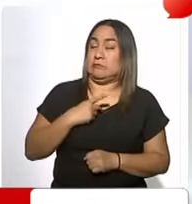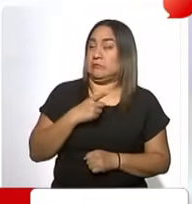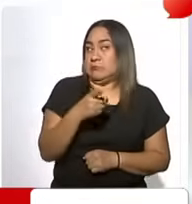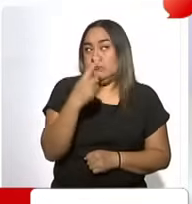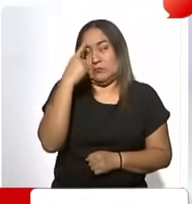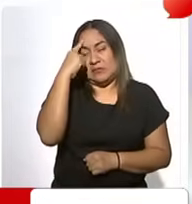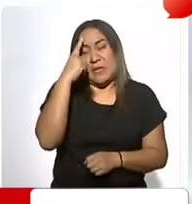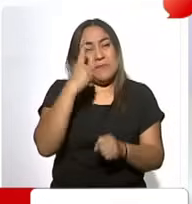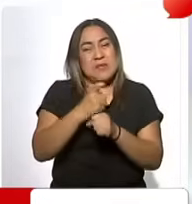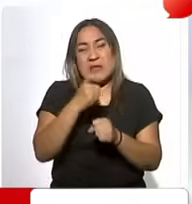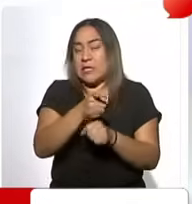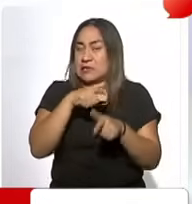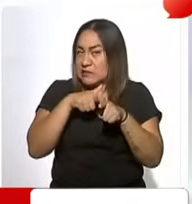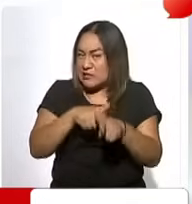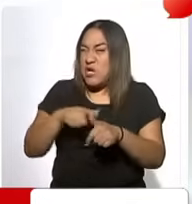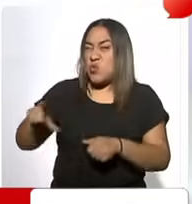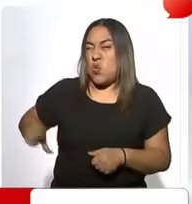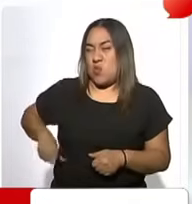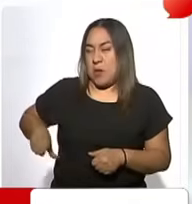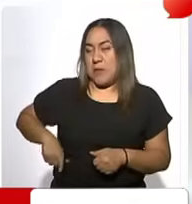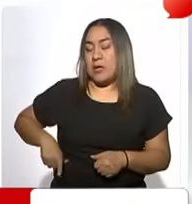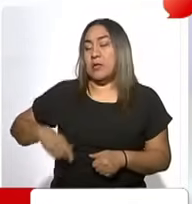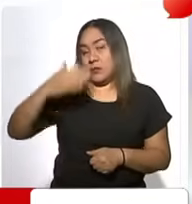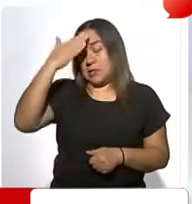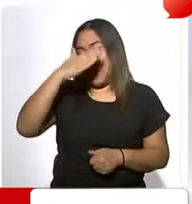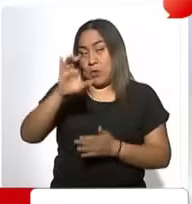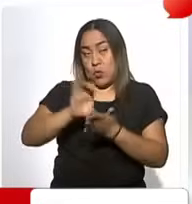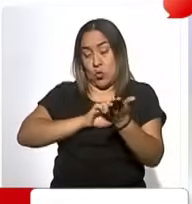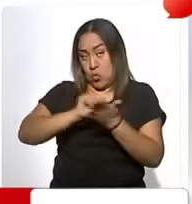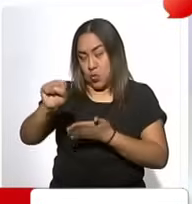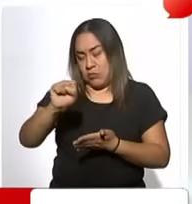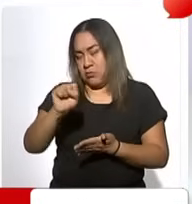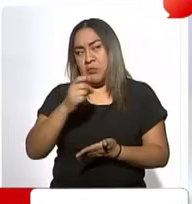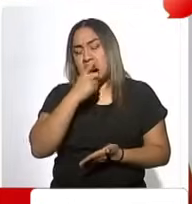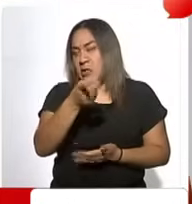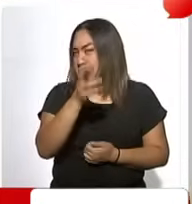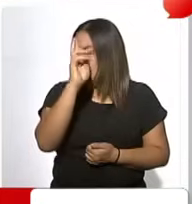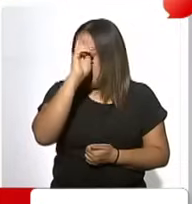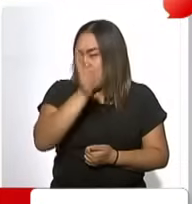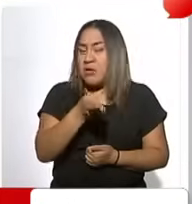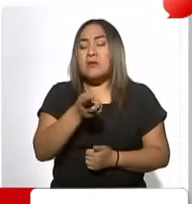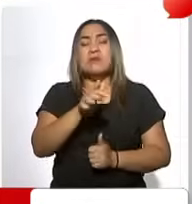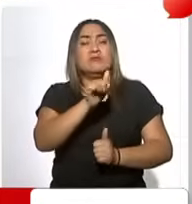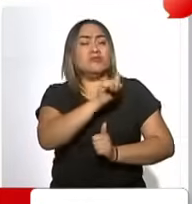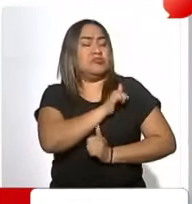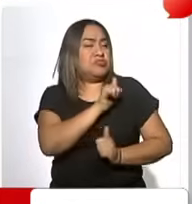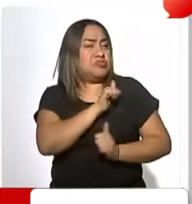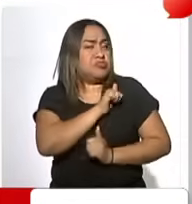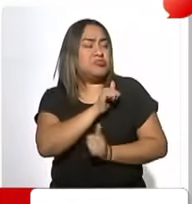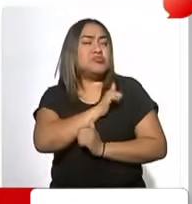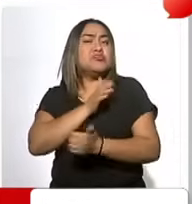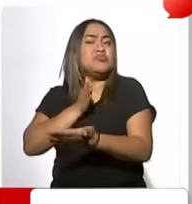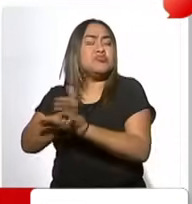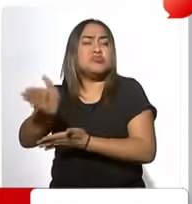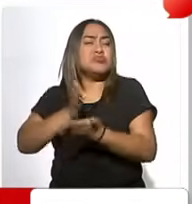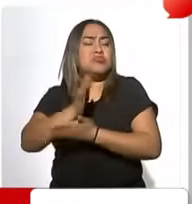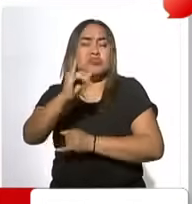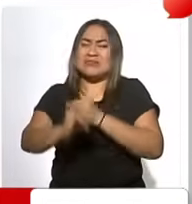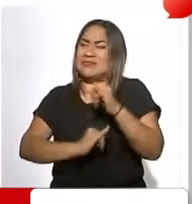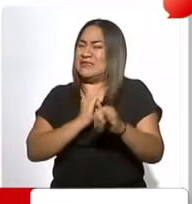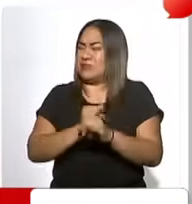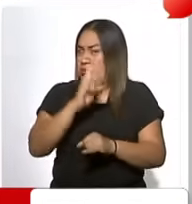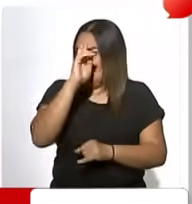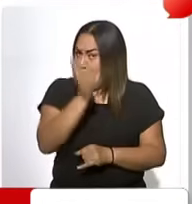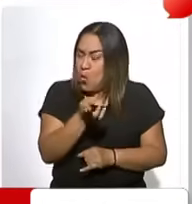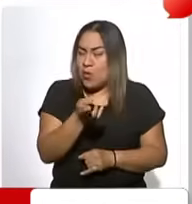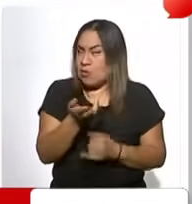la permanencia en un país que por mandato constitucional tiene prohibición de instalaciones de bases militares y cooperación internacional militar